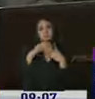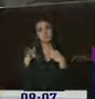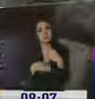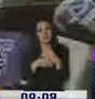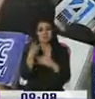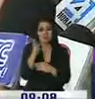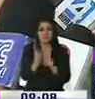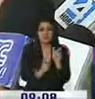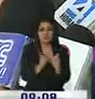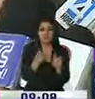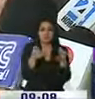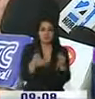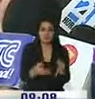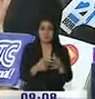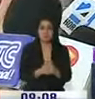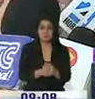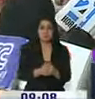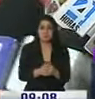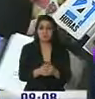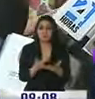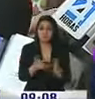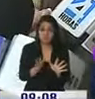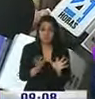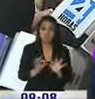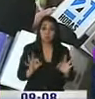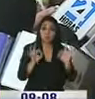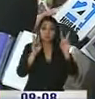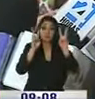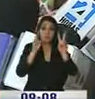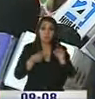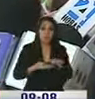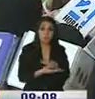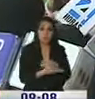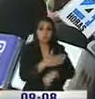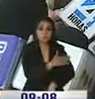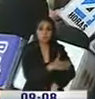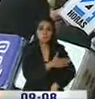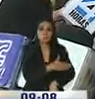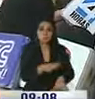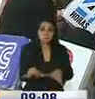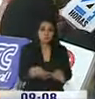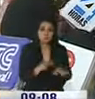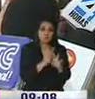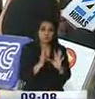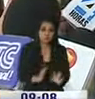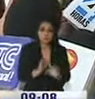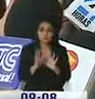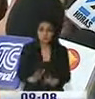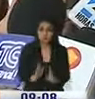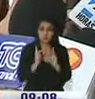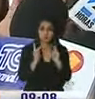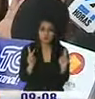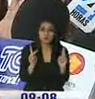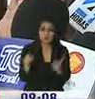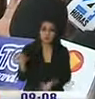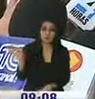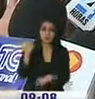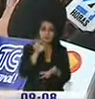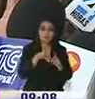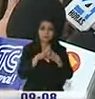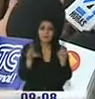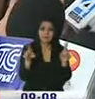más. Se estableció una conducta penalmente relevante, que es el cohecho, un cohecho activo con funcionarios, en este caso representantes de